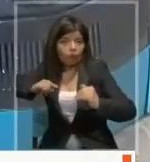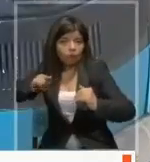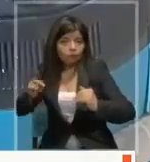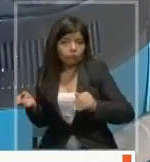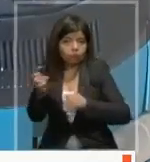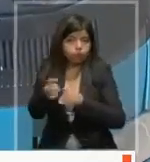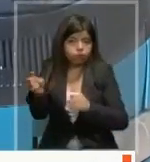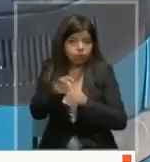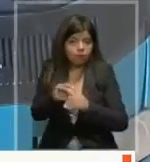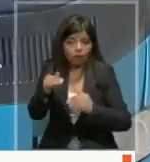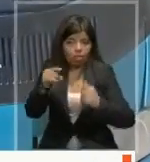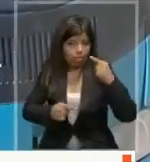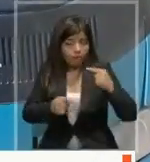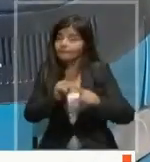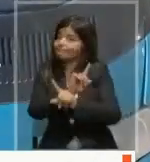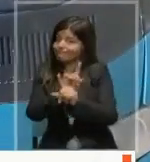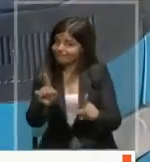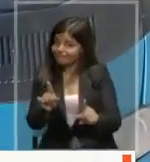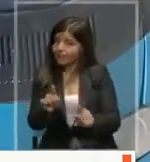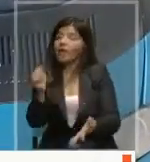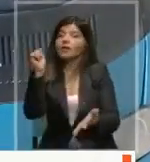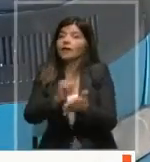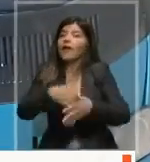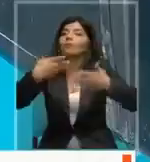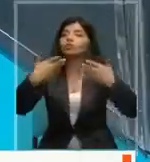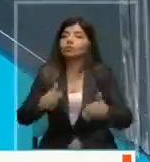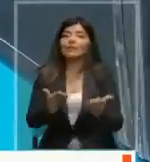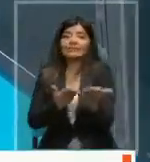público. El reclamo ya está ingresado en la Seremi de